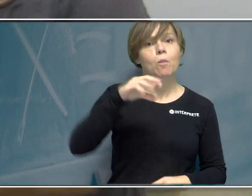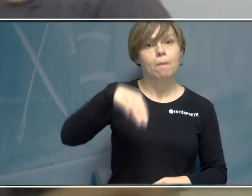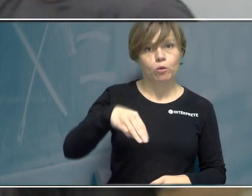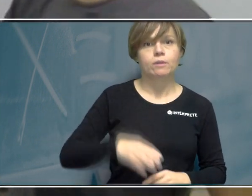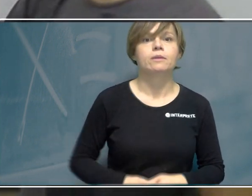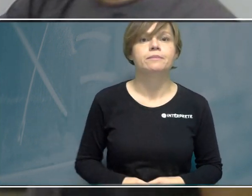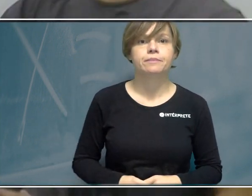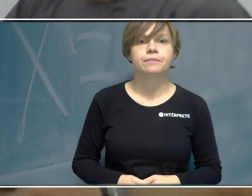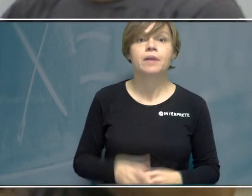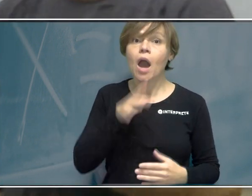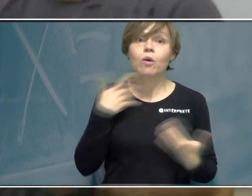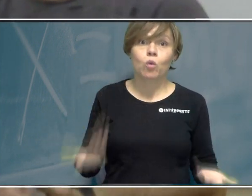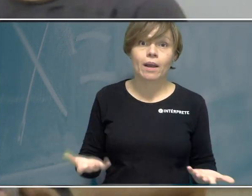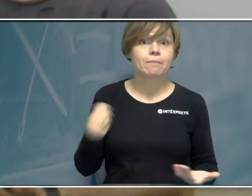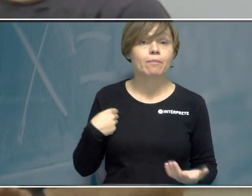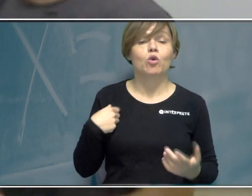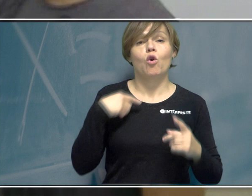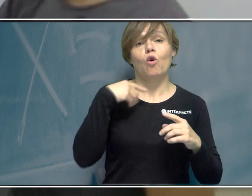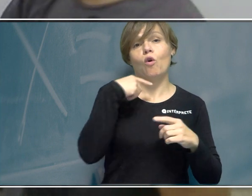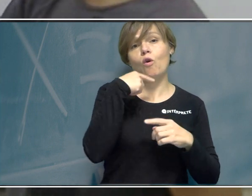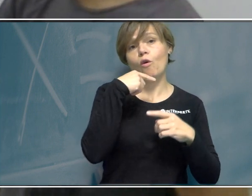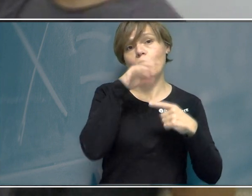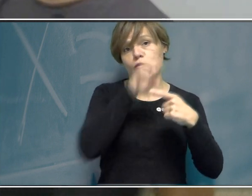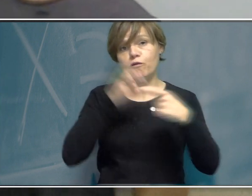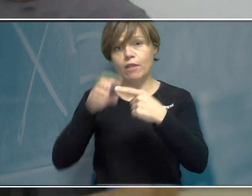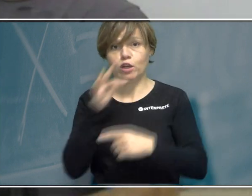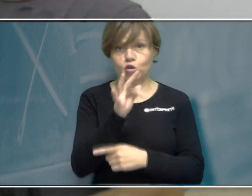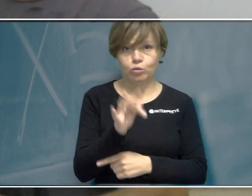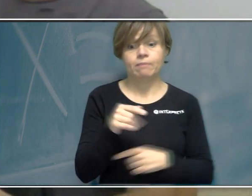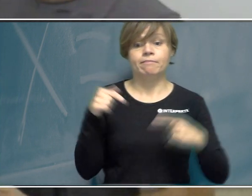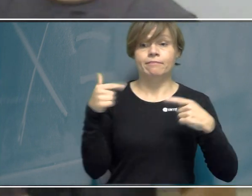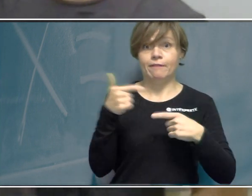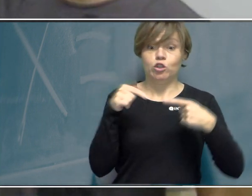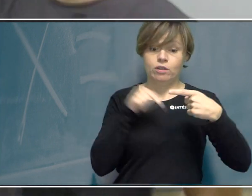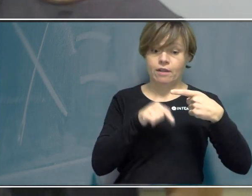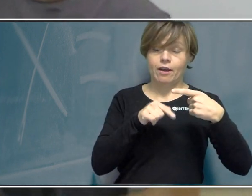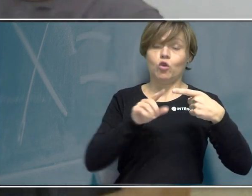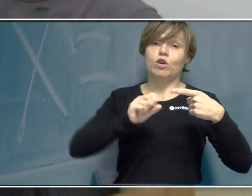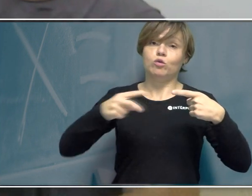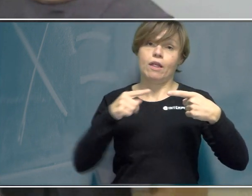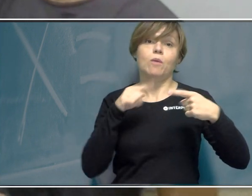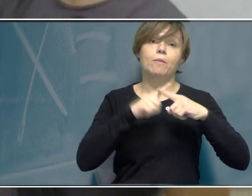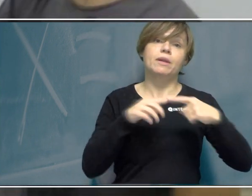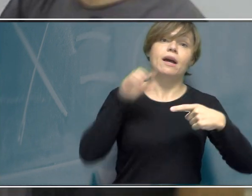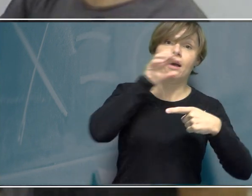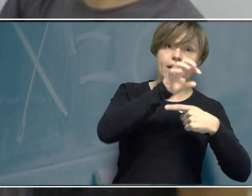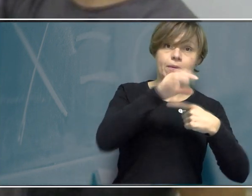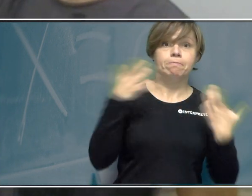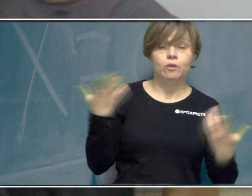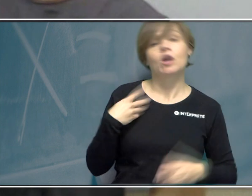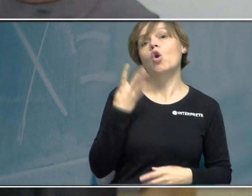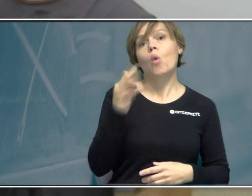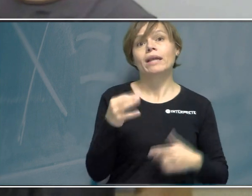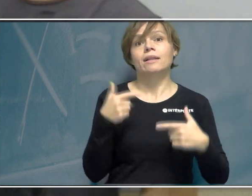múltiplo. ¿Qué se hace ahora? Como cuando sumo fracciones. Se divide este entre el de abajo y lo que me da lo multiplico por el de arriba. Y sería